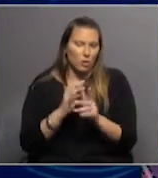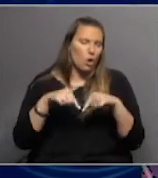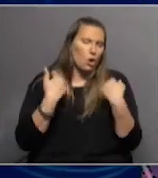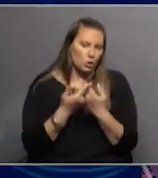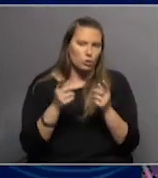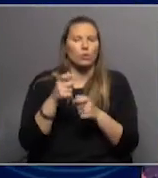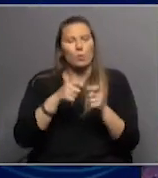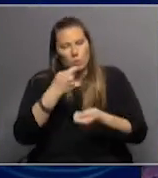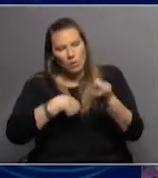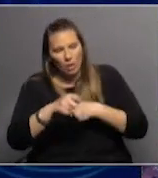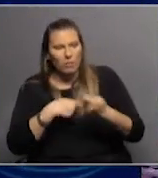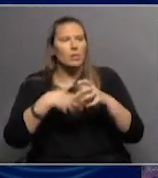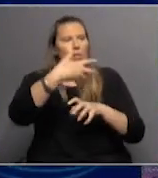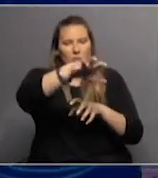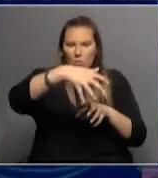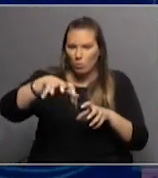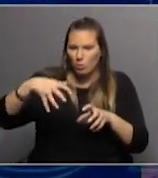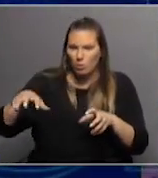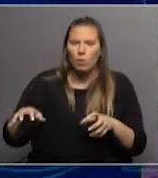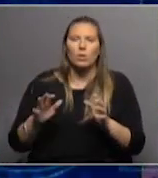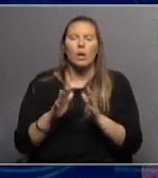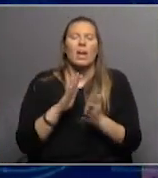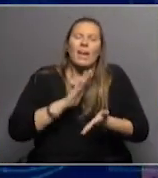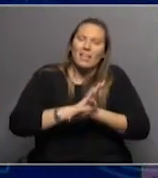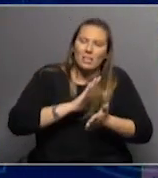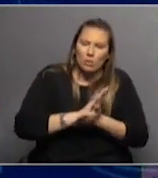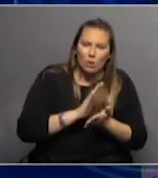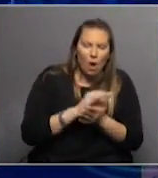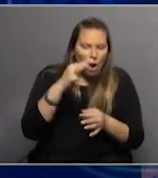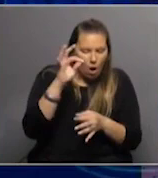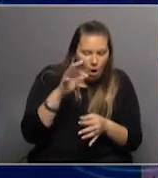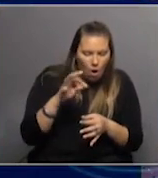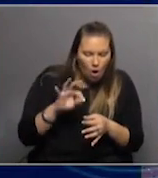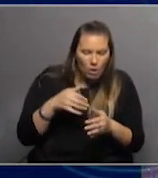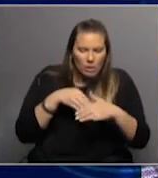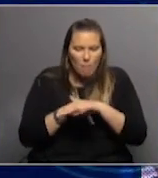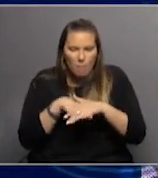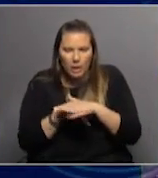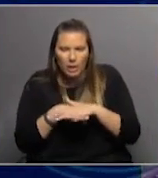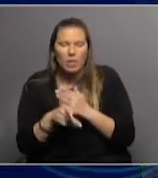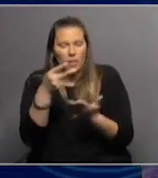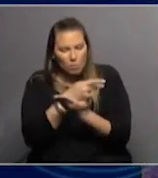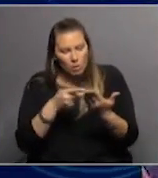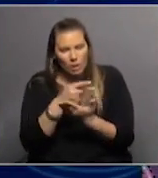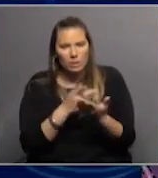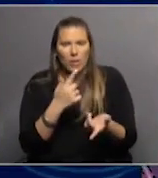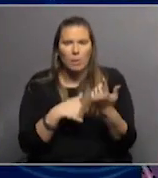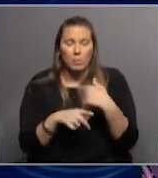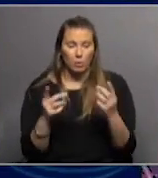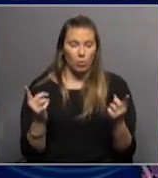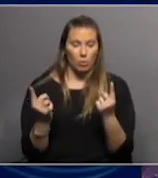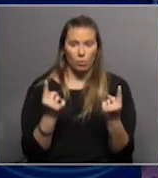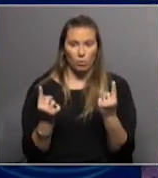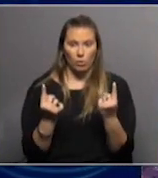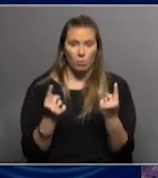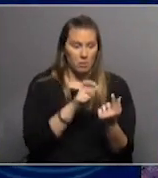los libreros, los distribuidores, los editores, los correctores, los imprenteros, los ilustradores. Pero en las dos puntas,